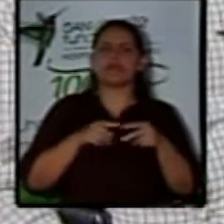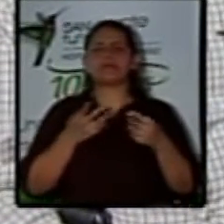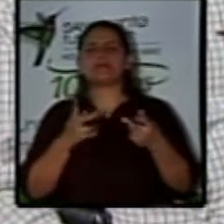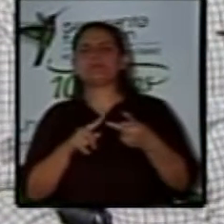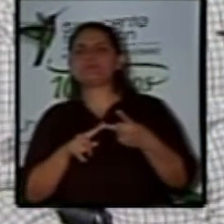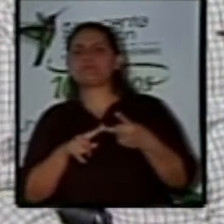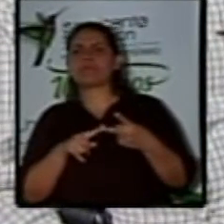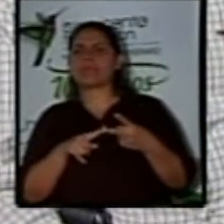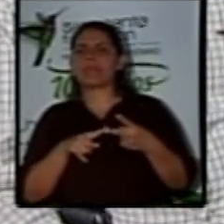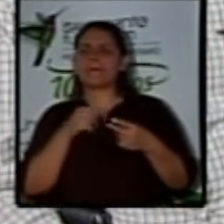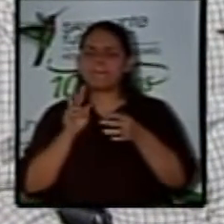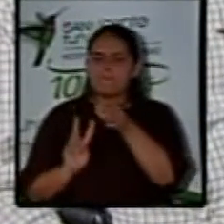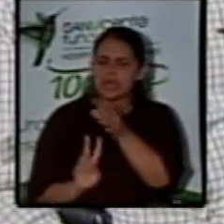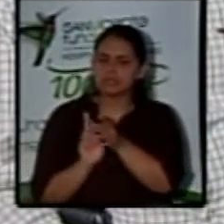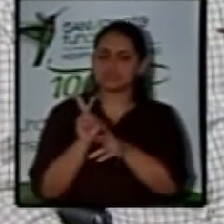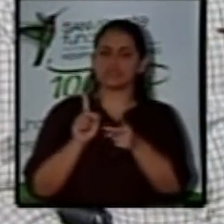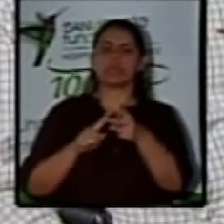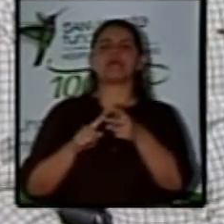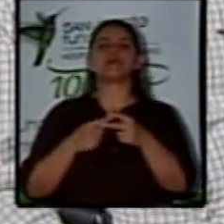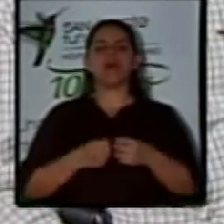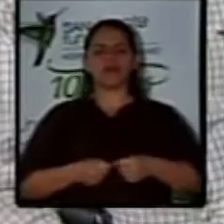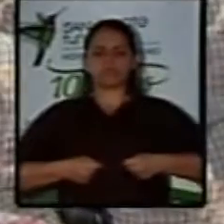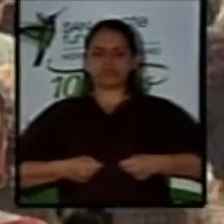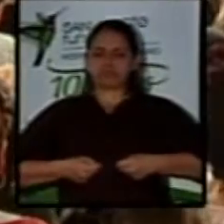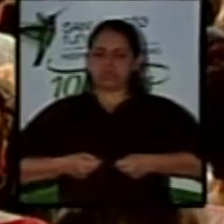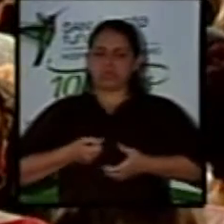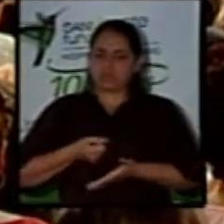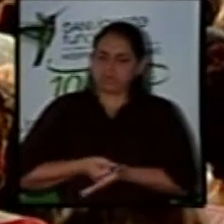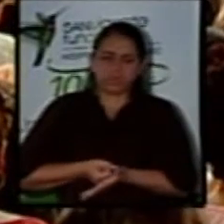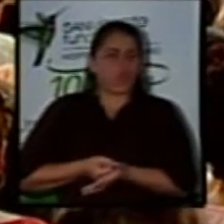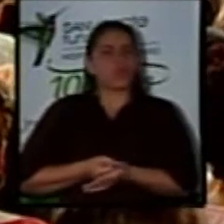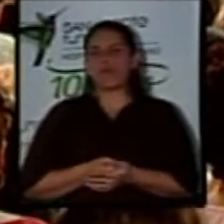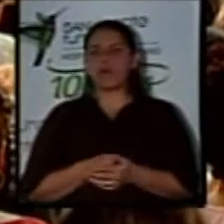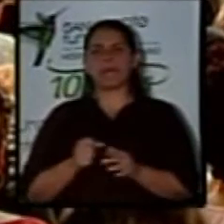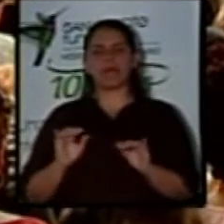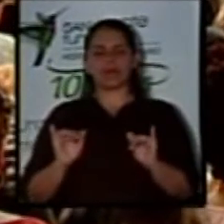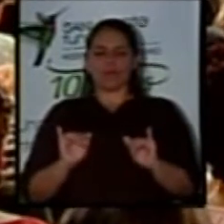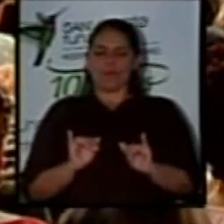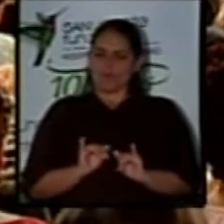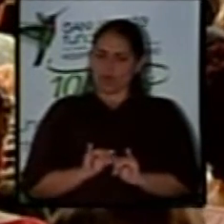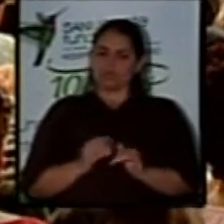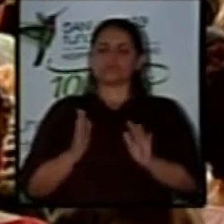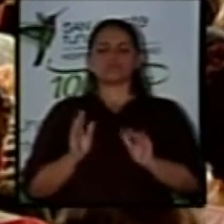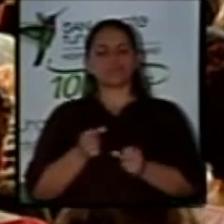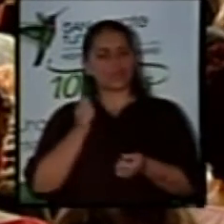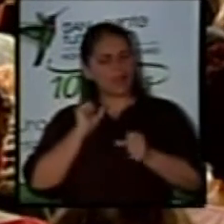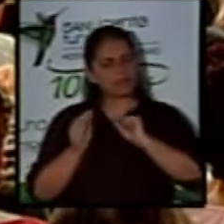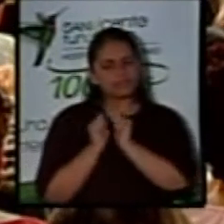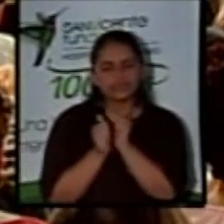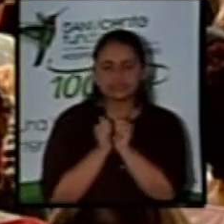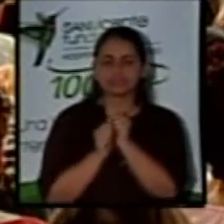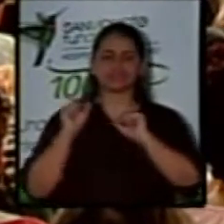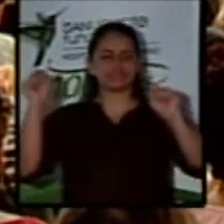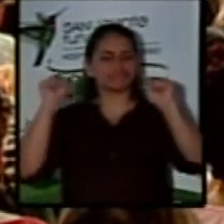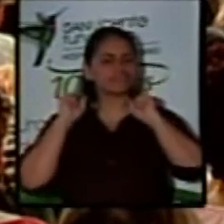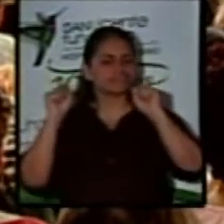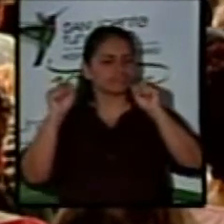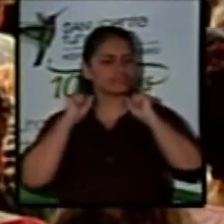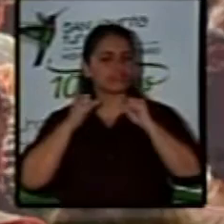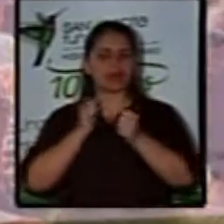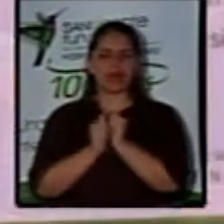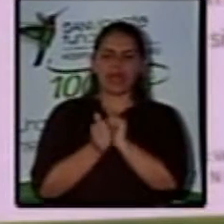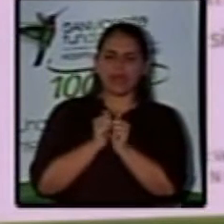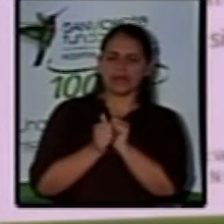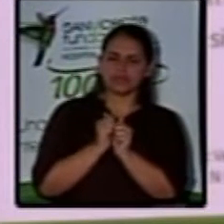pues la obesidad que va a agravar el padecimiento de una persona predispuesta. Vamos a ejercitarnos, a hacer